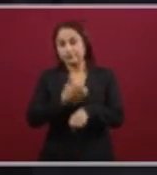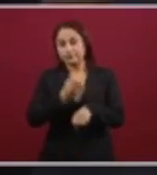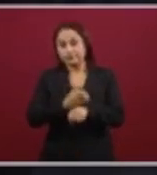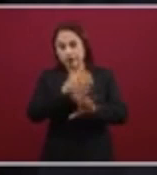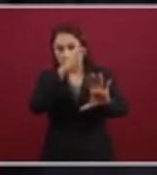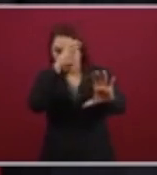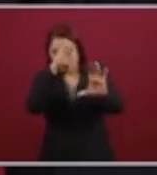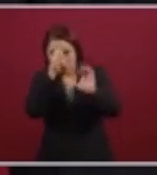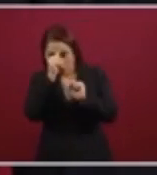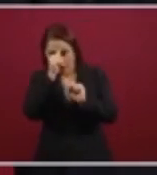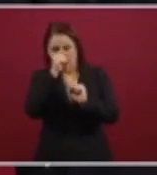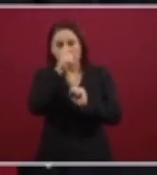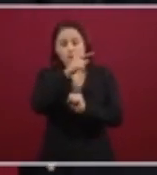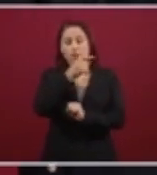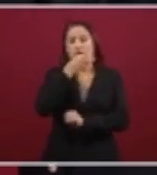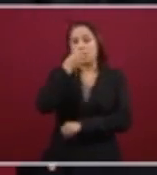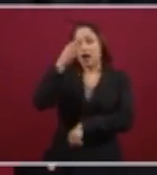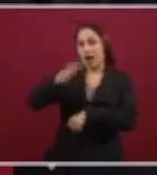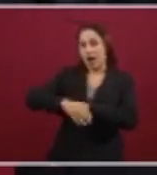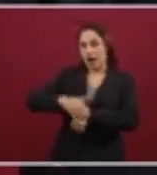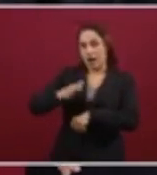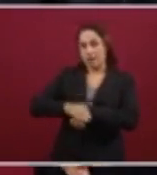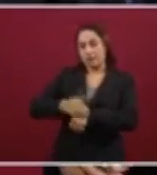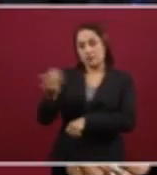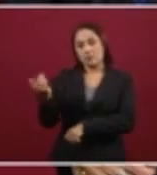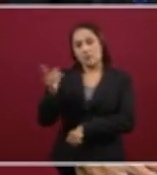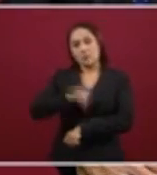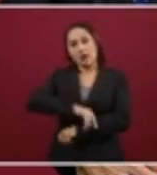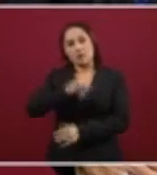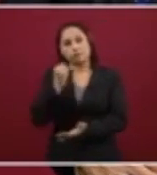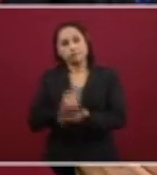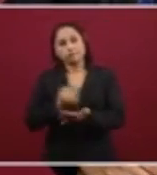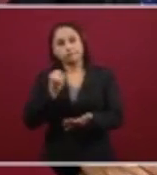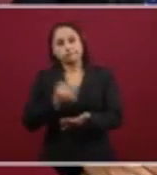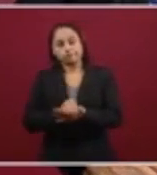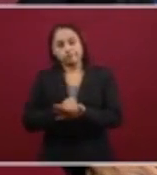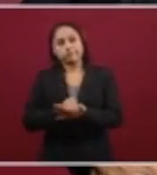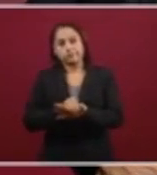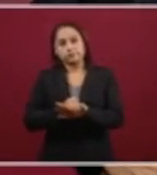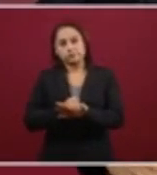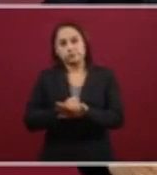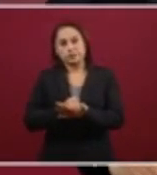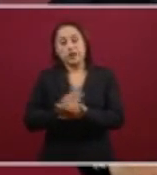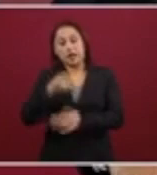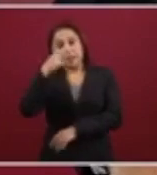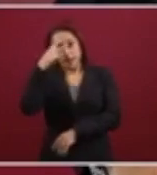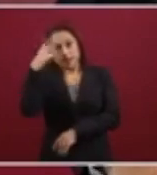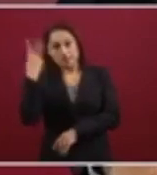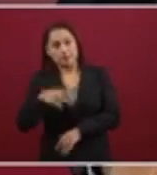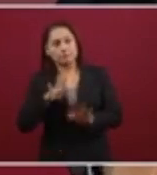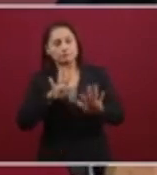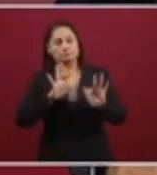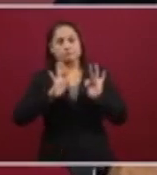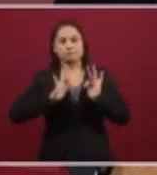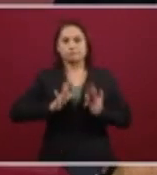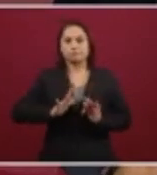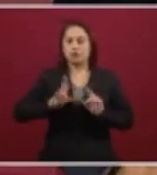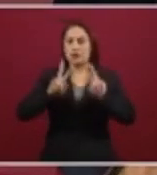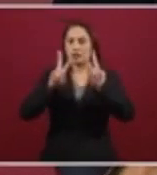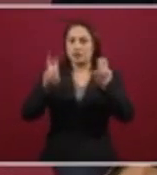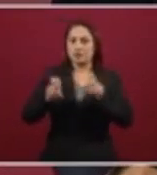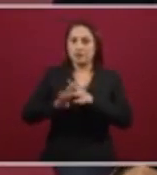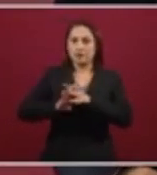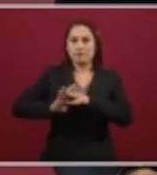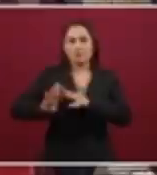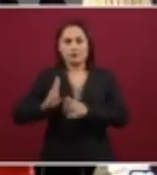arancelarias y que demuestre México poner orden en la migración hacia Estados Unidos. ¿Tiene usted